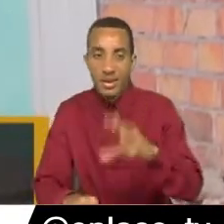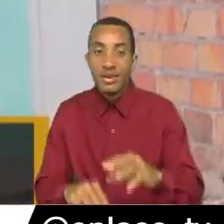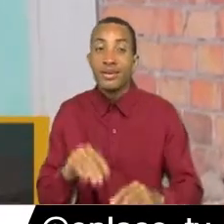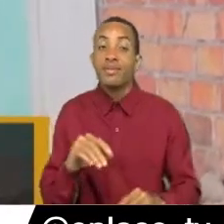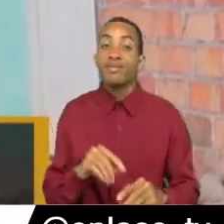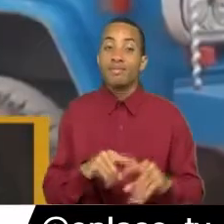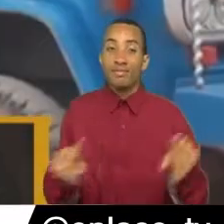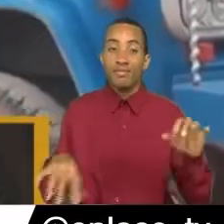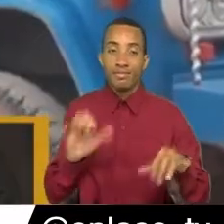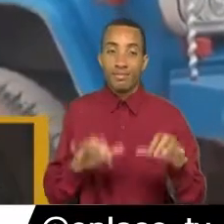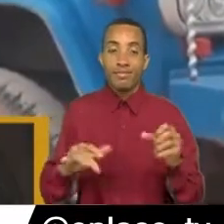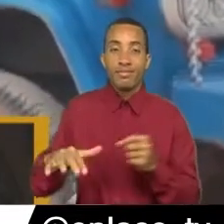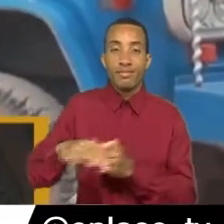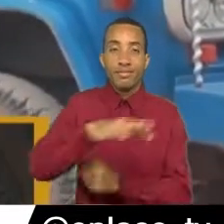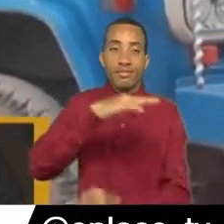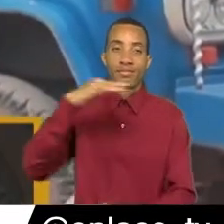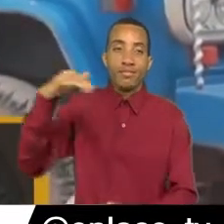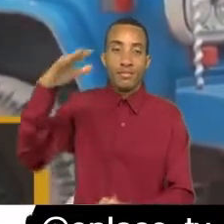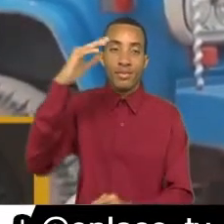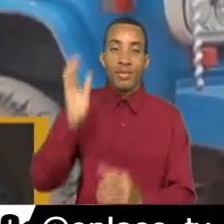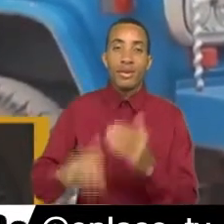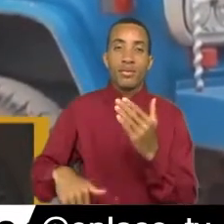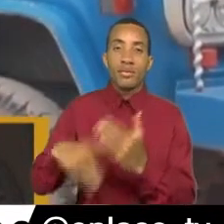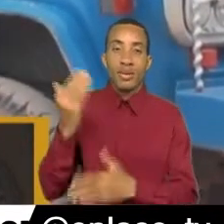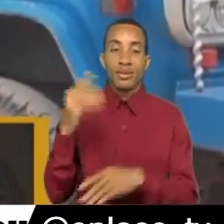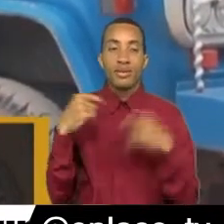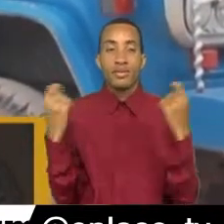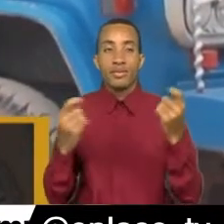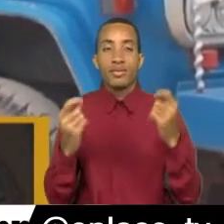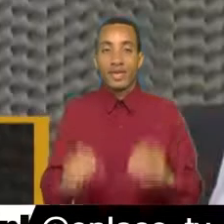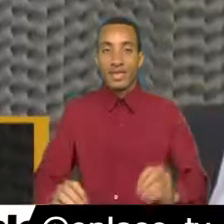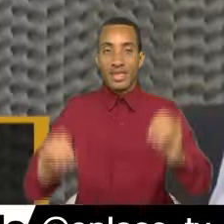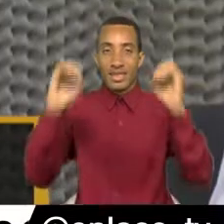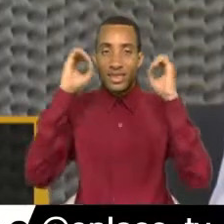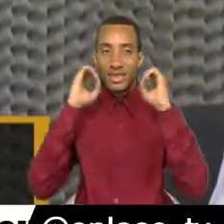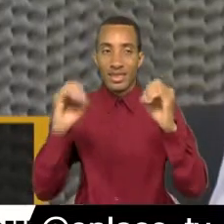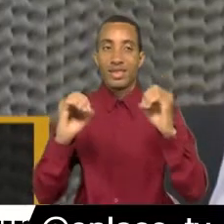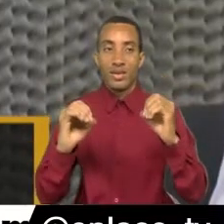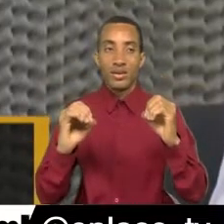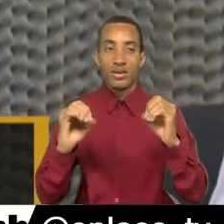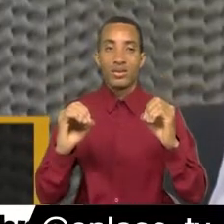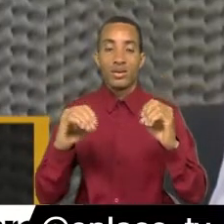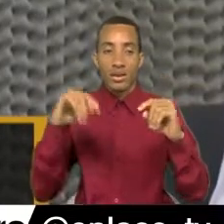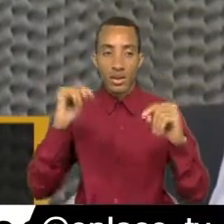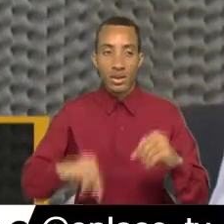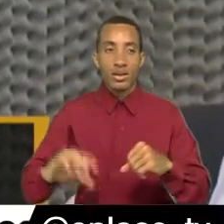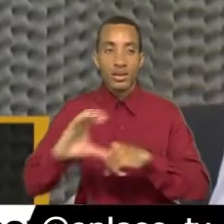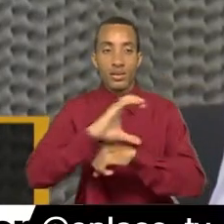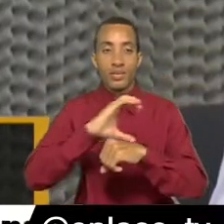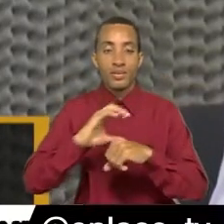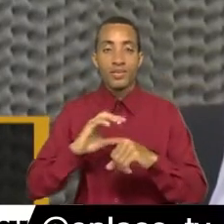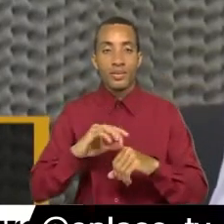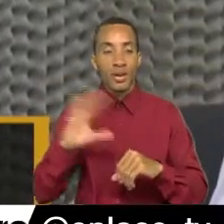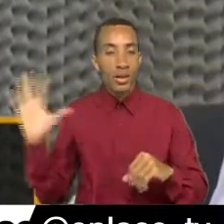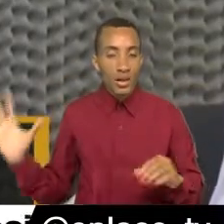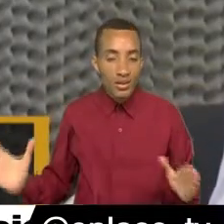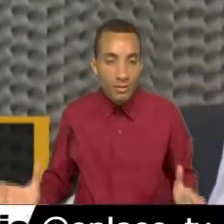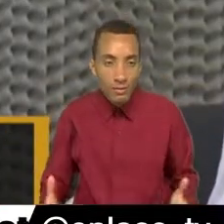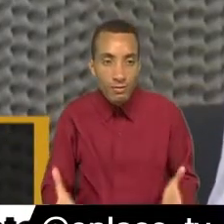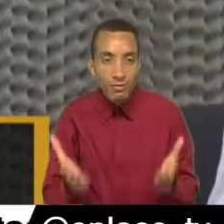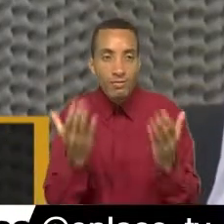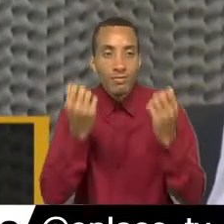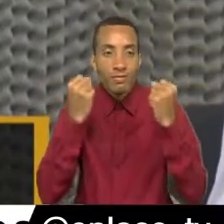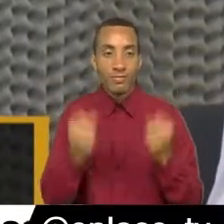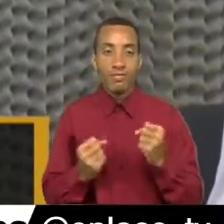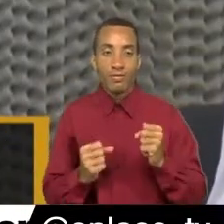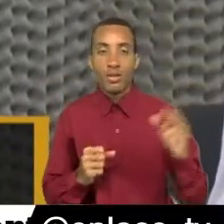de Medio Ambiente inició con la campaña denominada Cero Basuras en mi ciudad. Lo cual nos empodera a todos los barranqueños a que